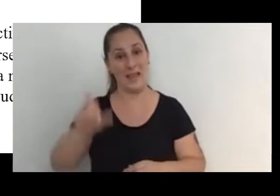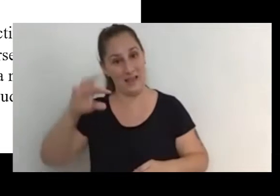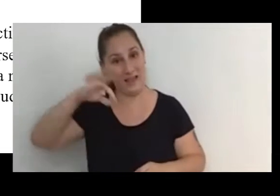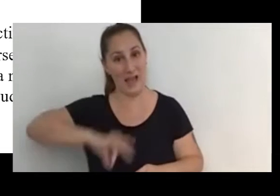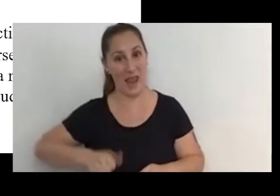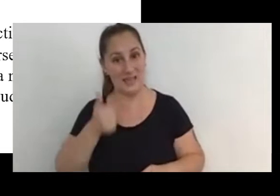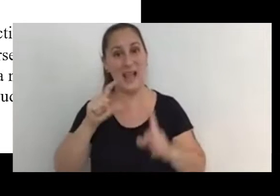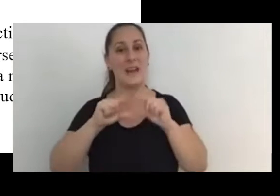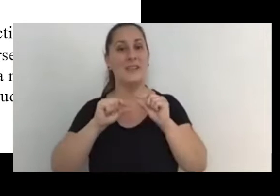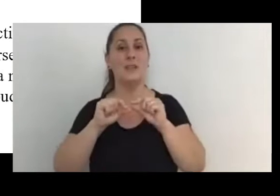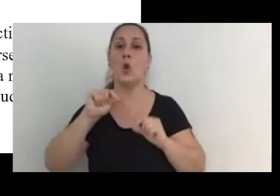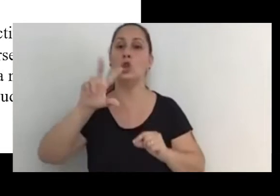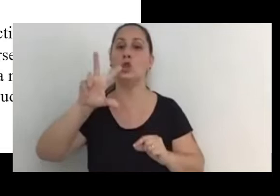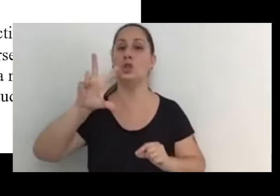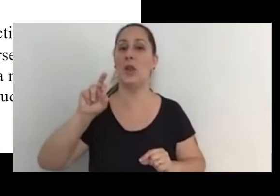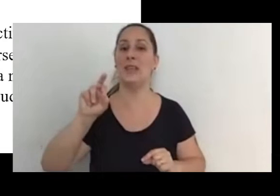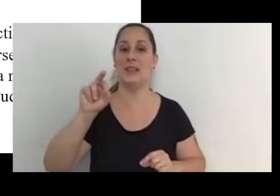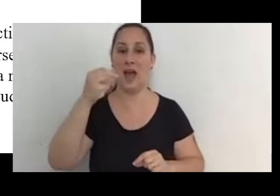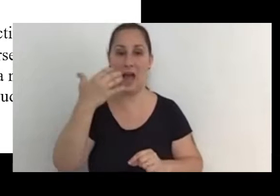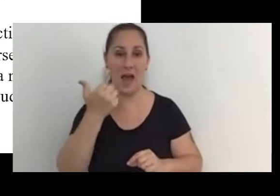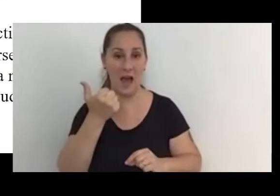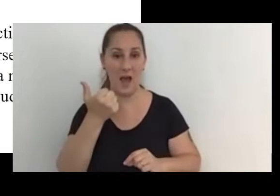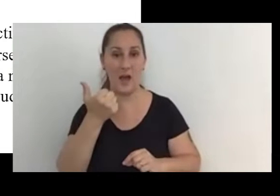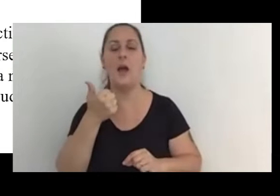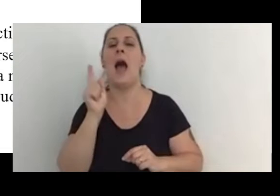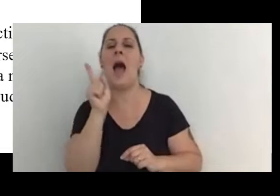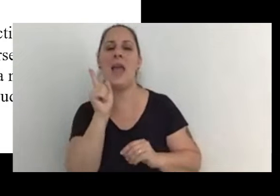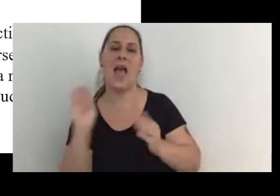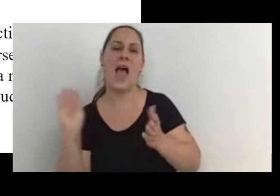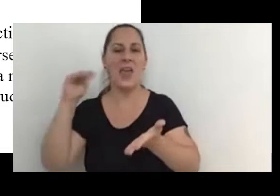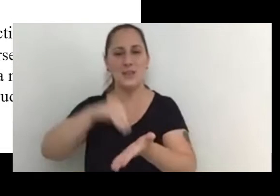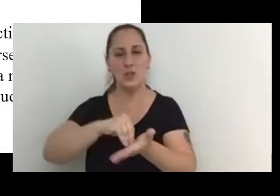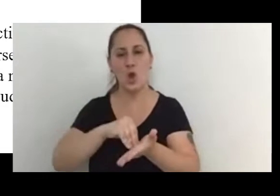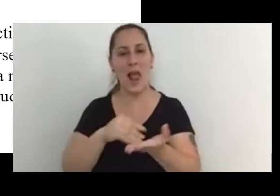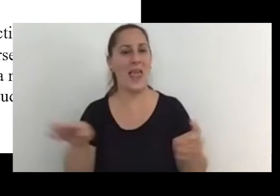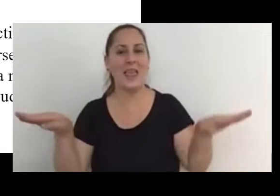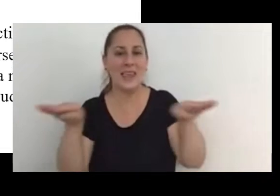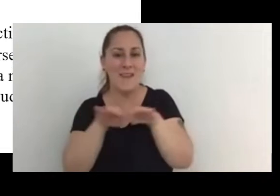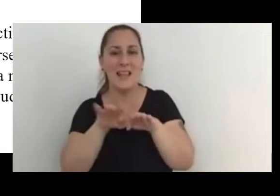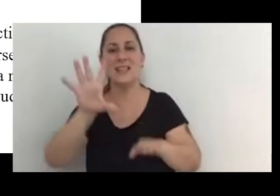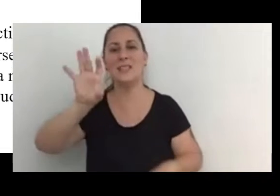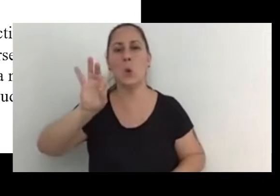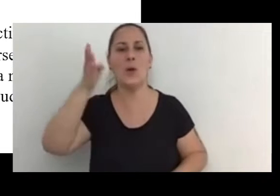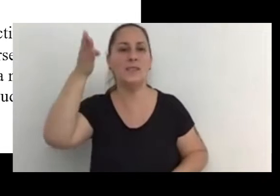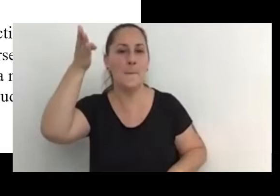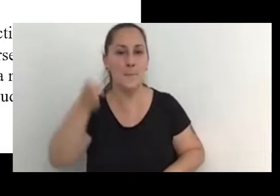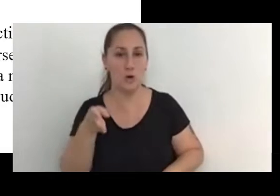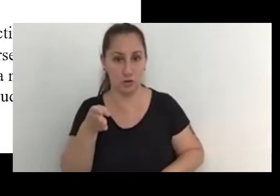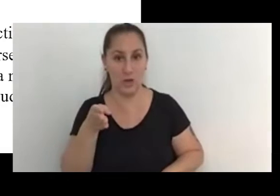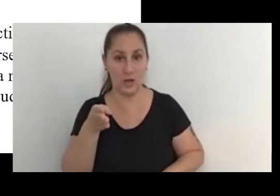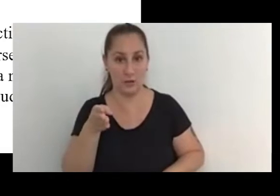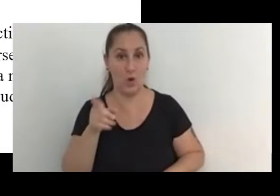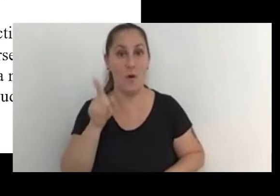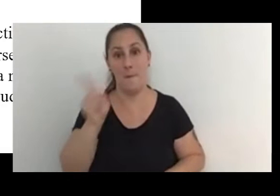artículo 30A, con un adicional equivalente al 50% de lo que es ese mínimo